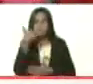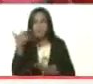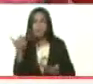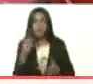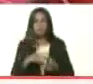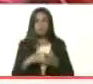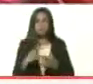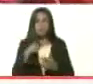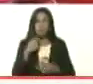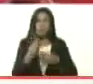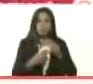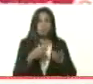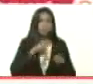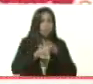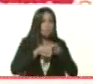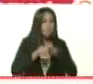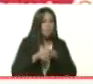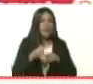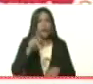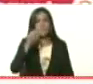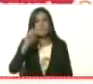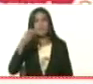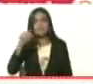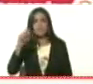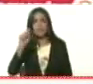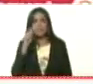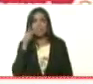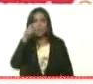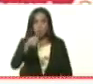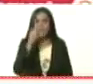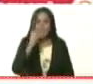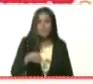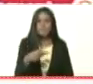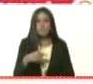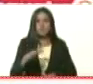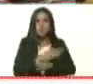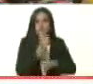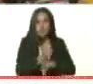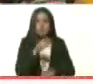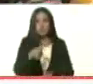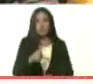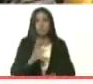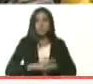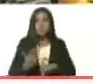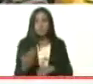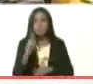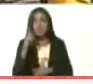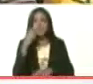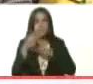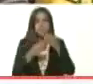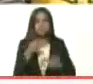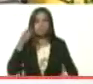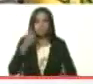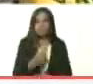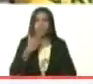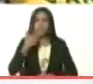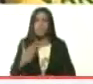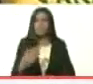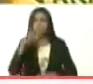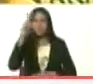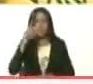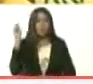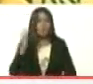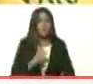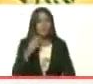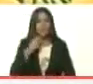No le estoy haciendo la crítica a Piñate, se la estoy haciendo a ustedes también, compañeros. Porque ustedes tienen que haber exigido todos los